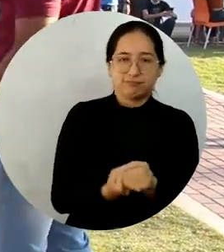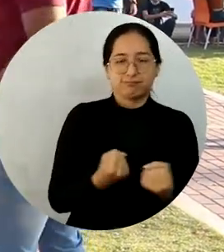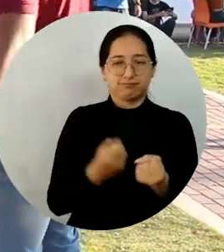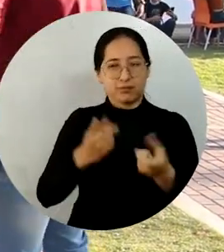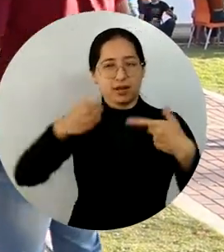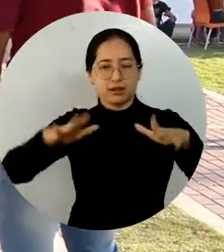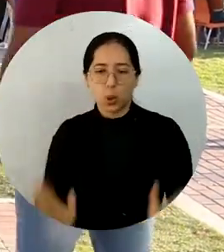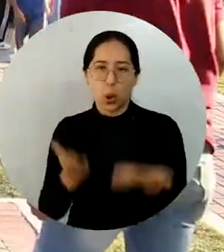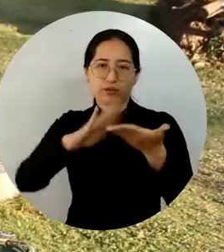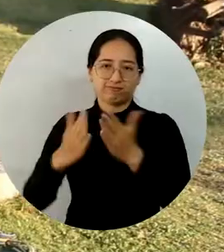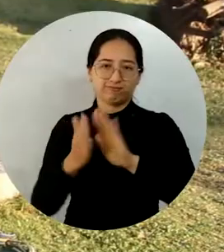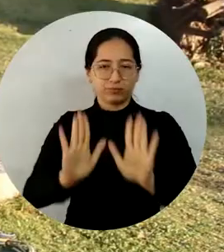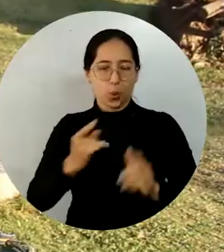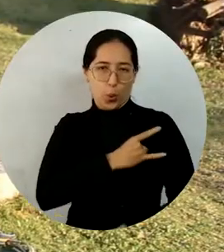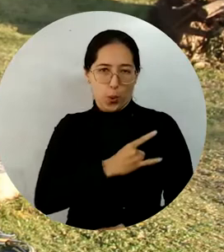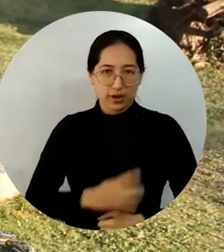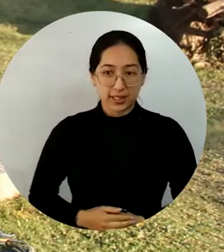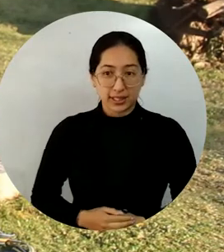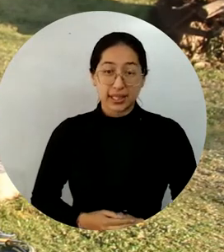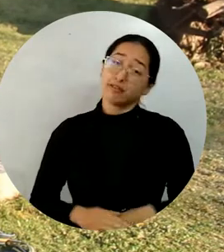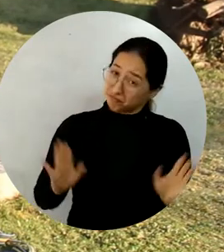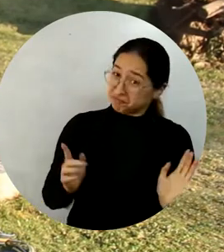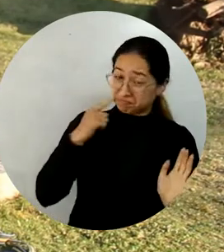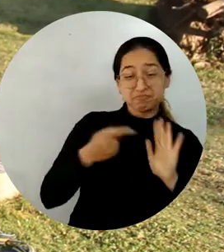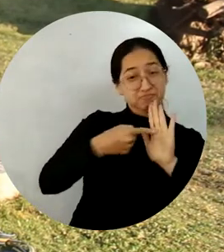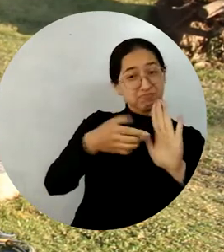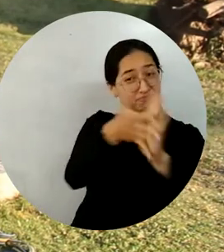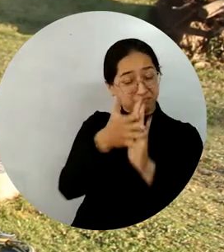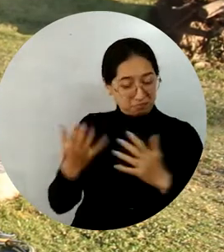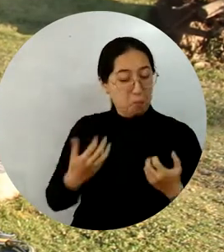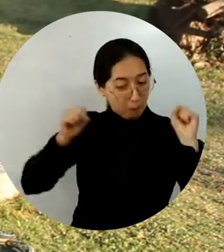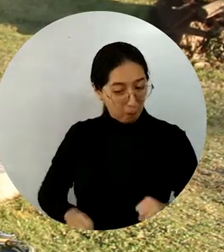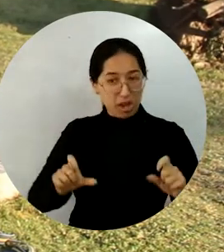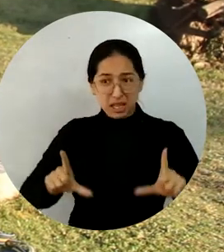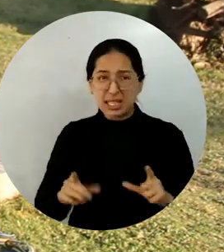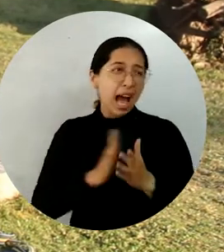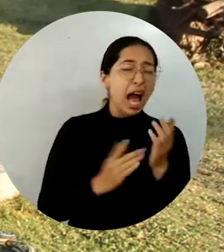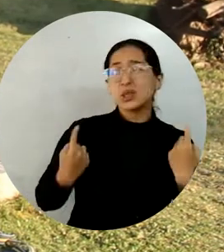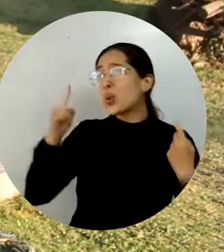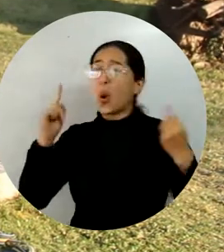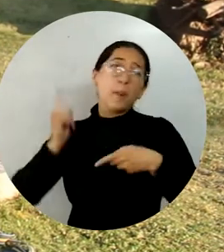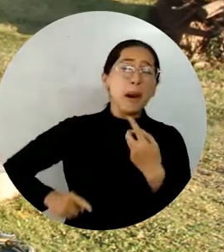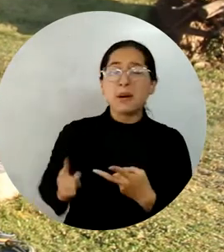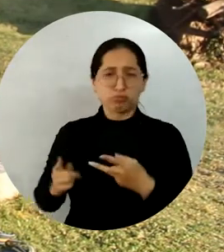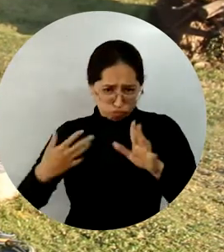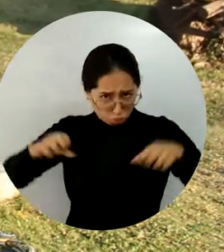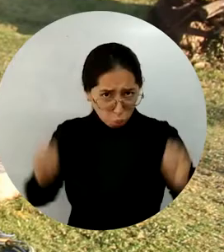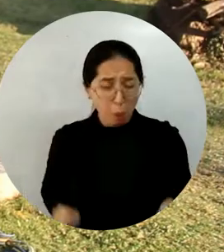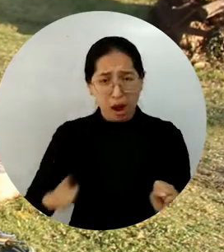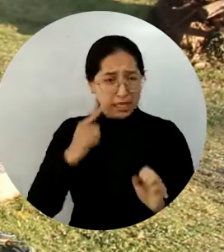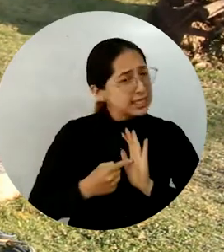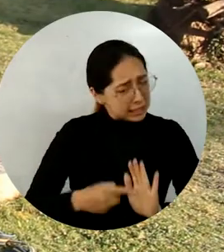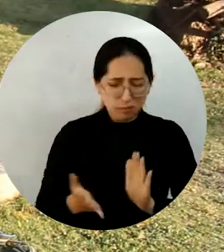comunidad universitaria. Pues siempre llevando un mensaje de que sí se puede y como yo siempre digo, no hay excusas, no importa las